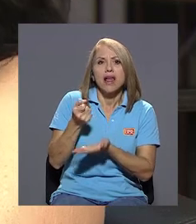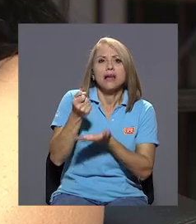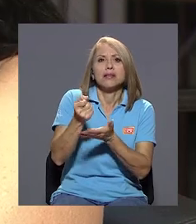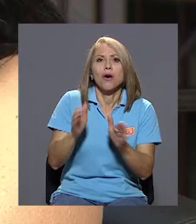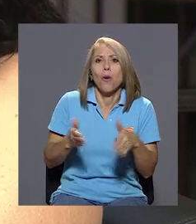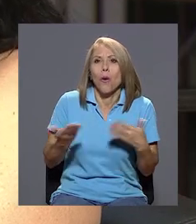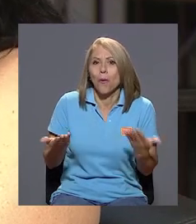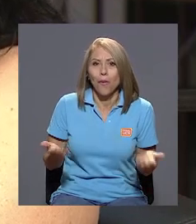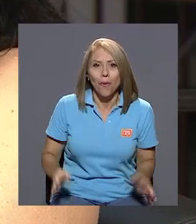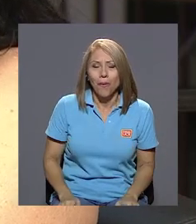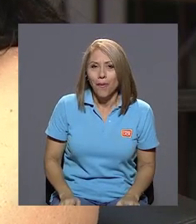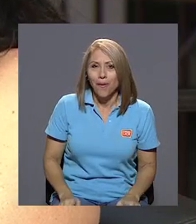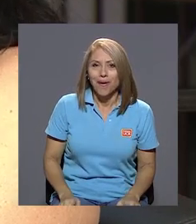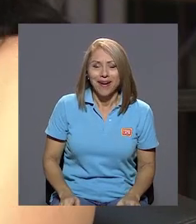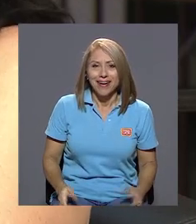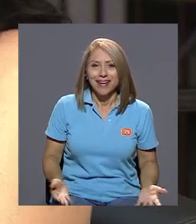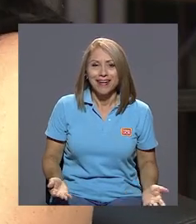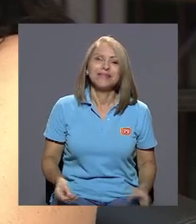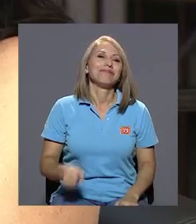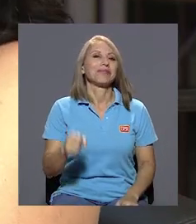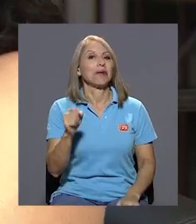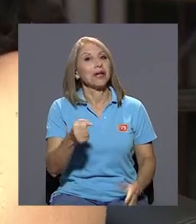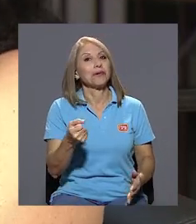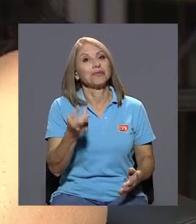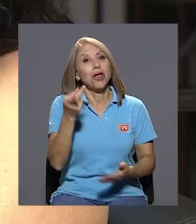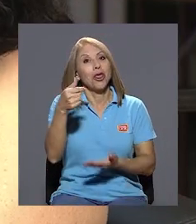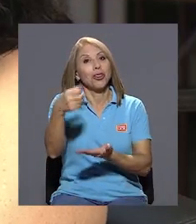se financian? Ok. De pronto. Sí,